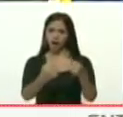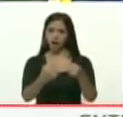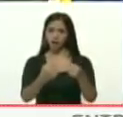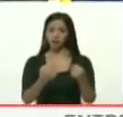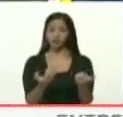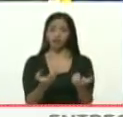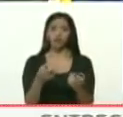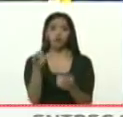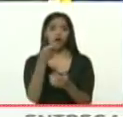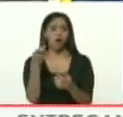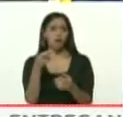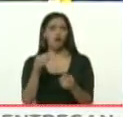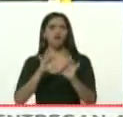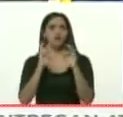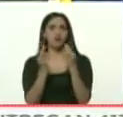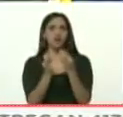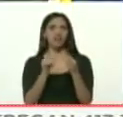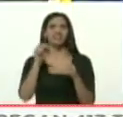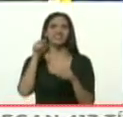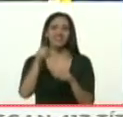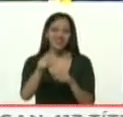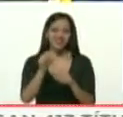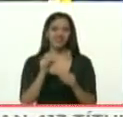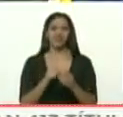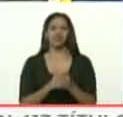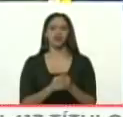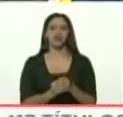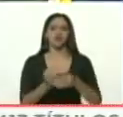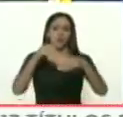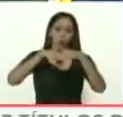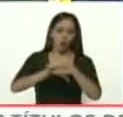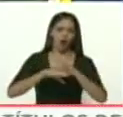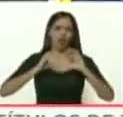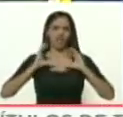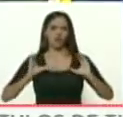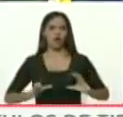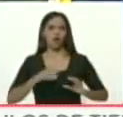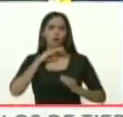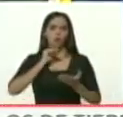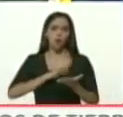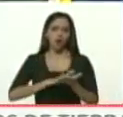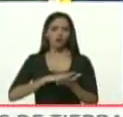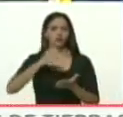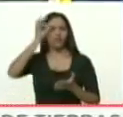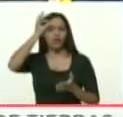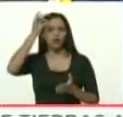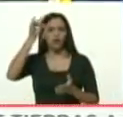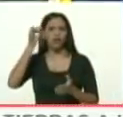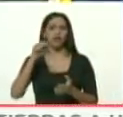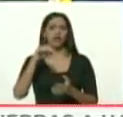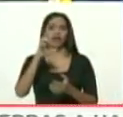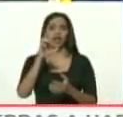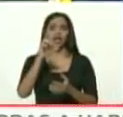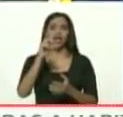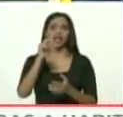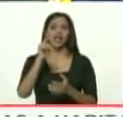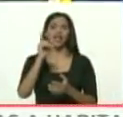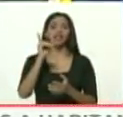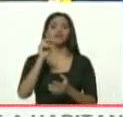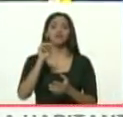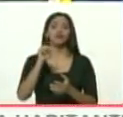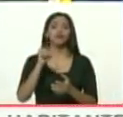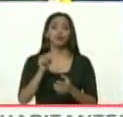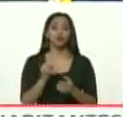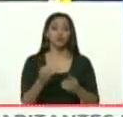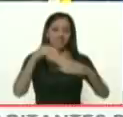familiar para que le prestara el vehículo, y allí fue que sacaron el cuerpo del exconcejal Edmundo Rada. Igualmente,